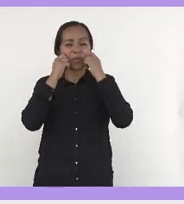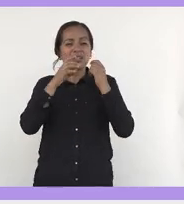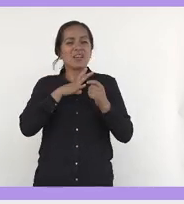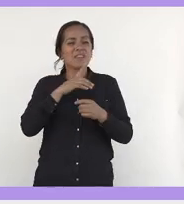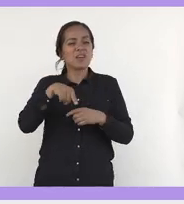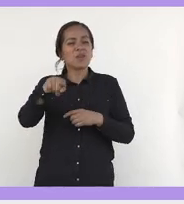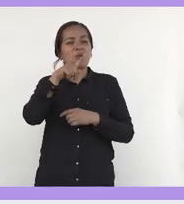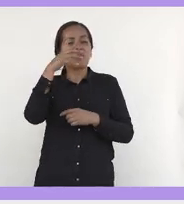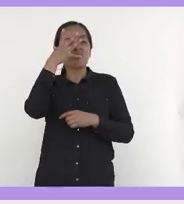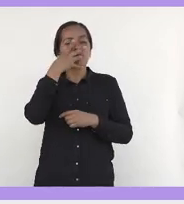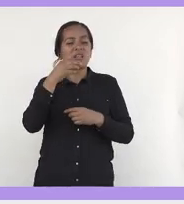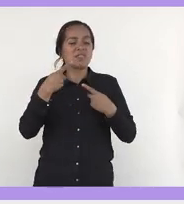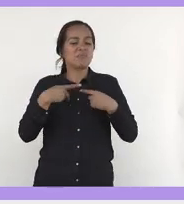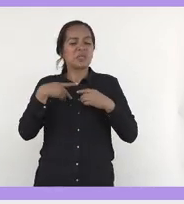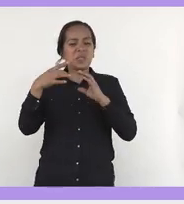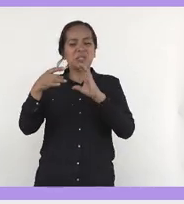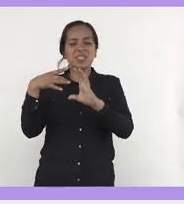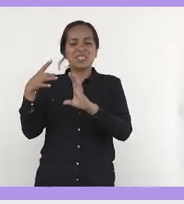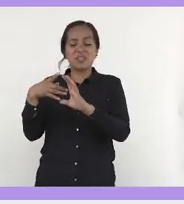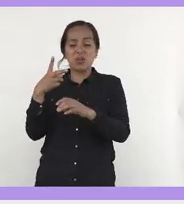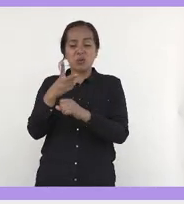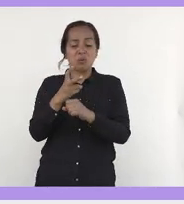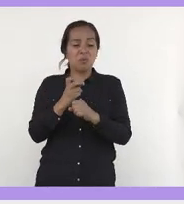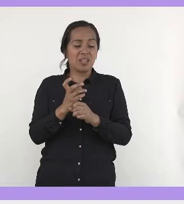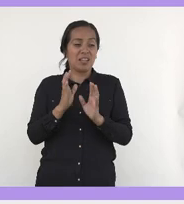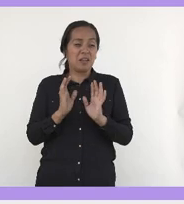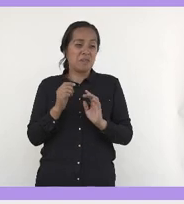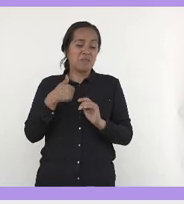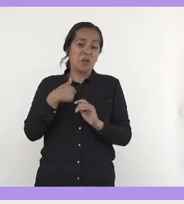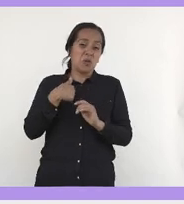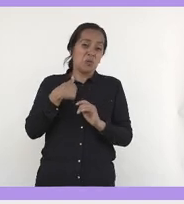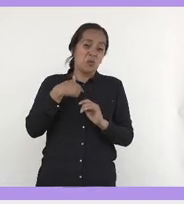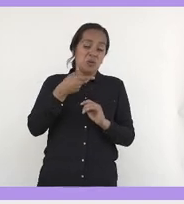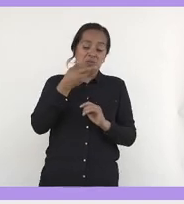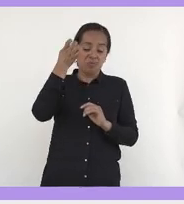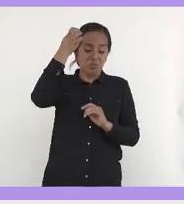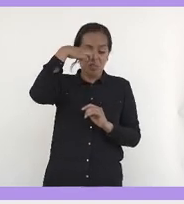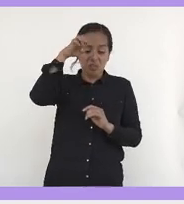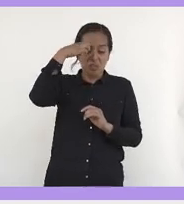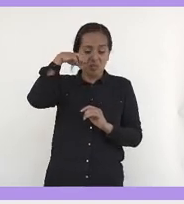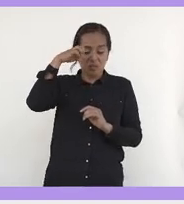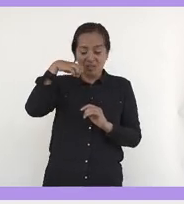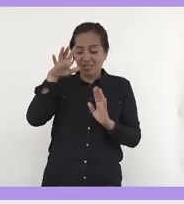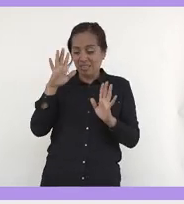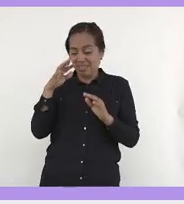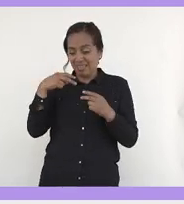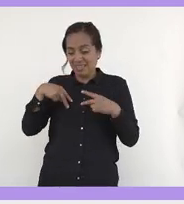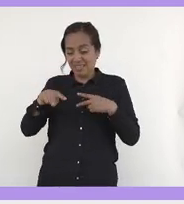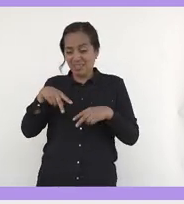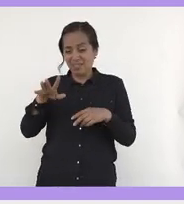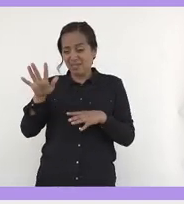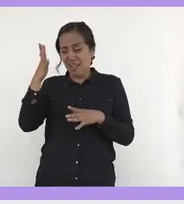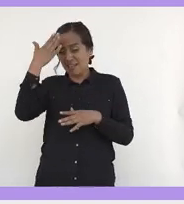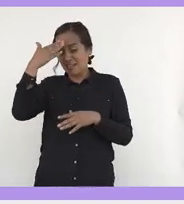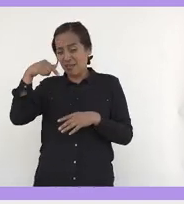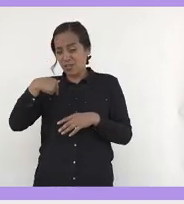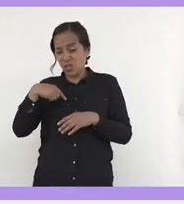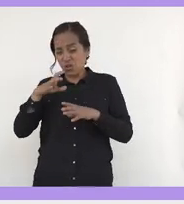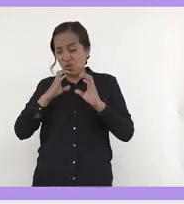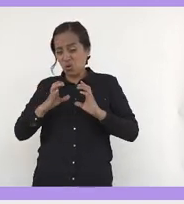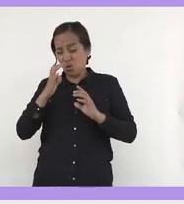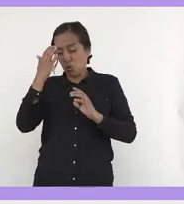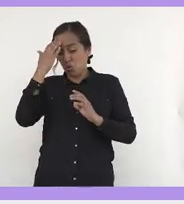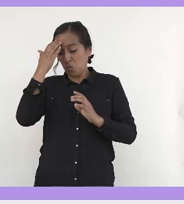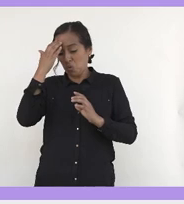reacción como muy bonita y cuando me invitaron pues dije Bueno yo no soy yo llegué diciéndoles si sí ubican que no